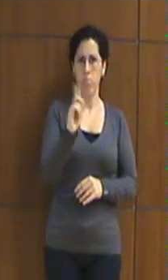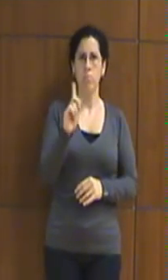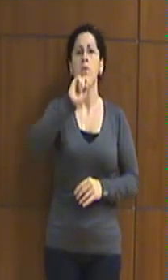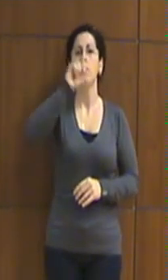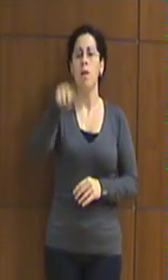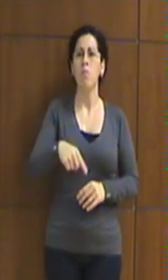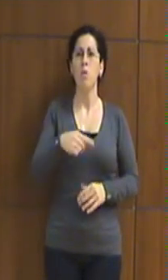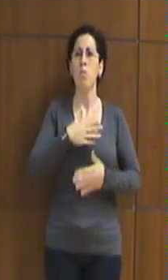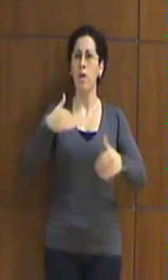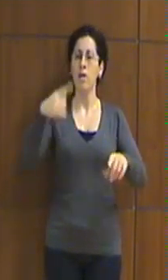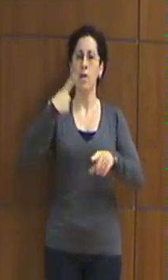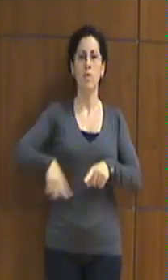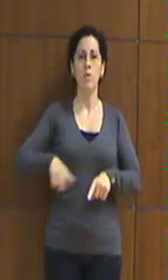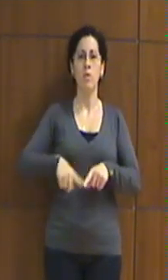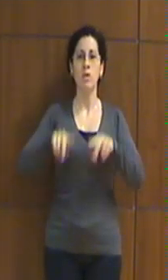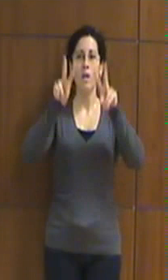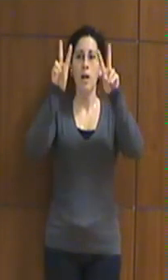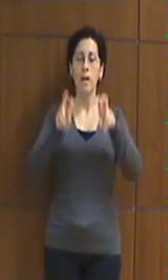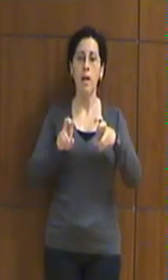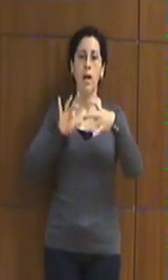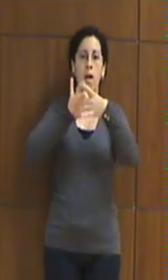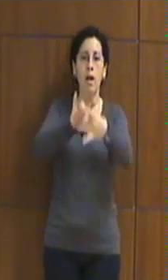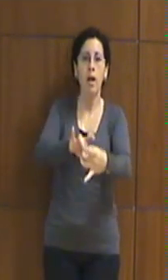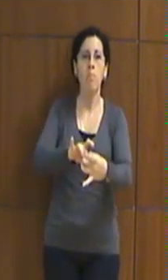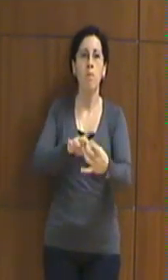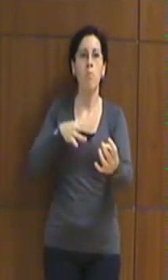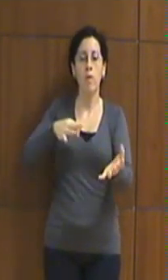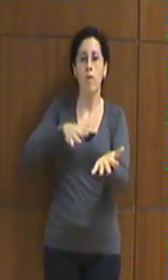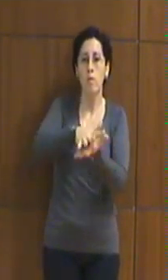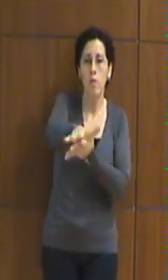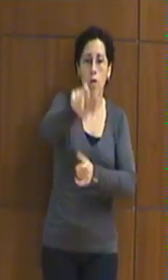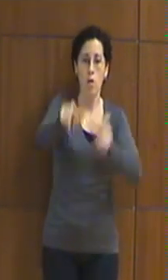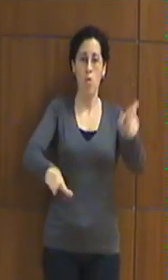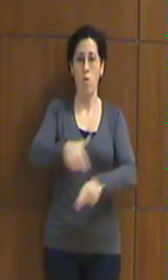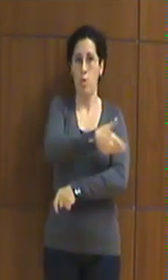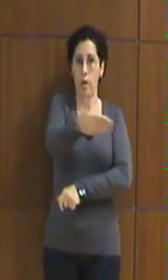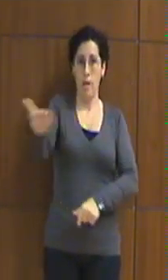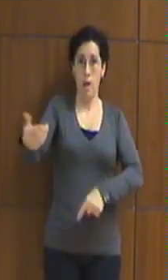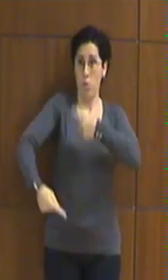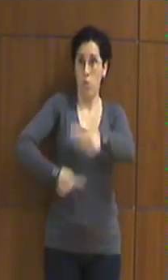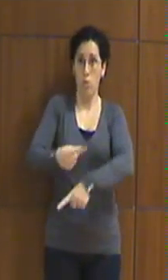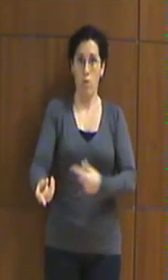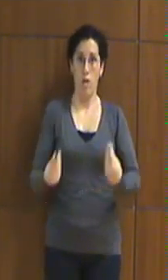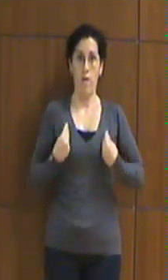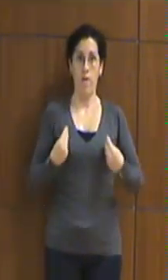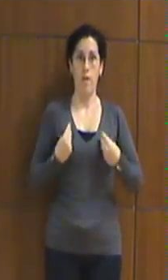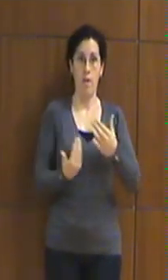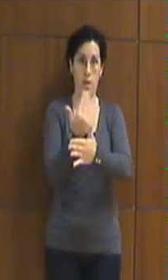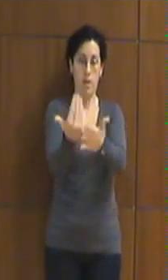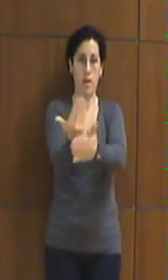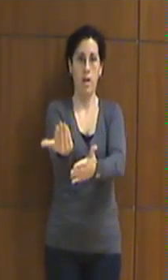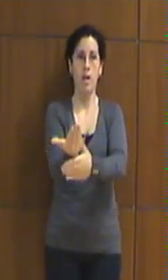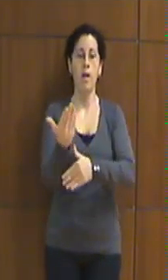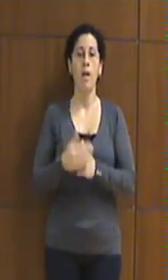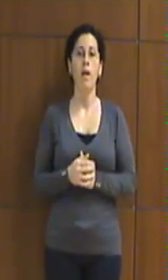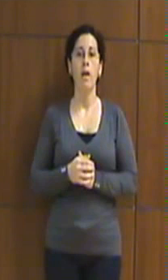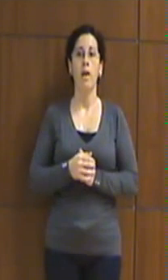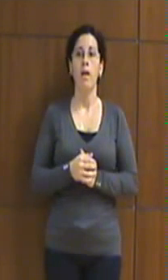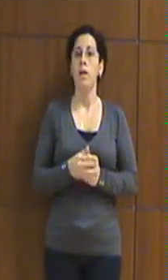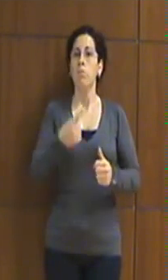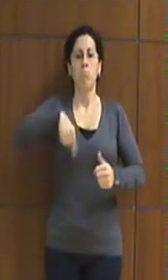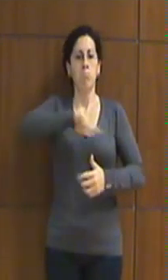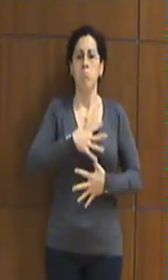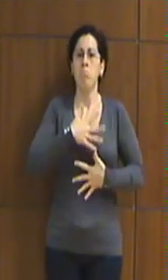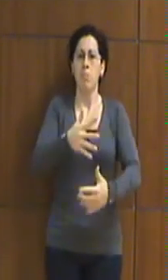que afectan a los ciudadanos en la calle cada día, que son los temas sociales. Y dispuesto a debatir lo que tú